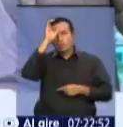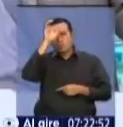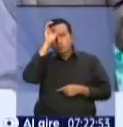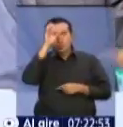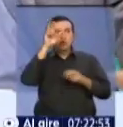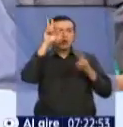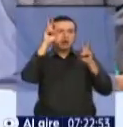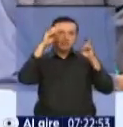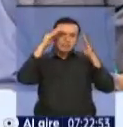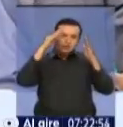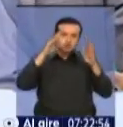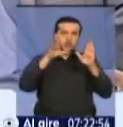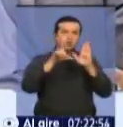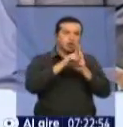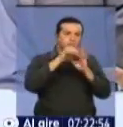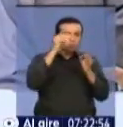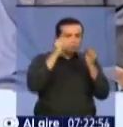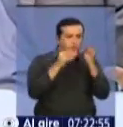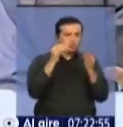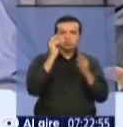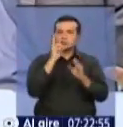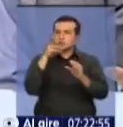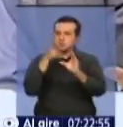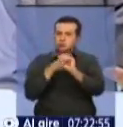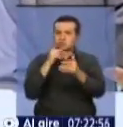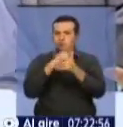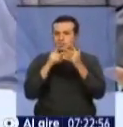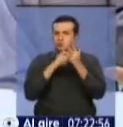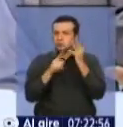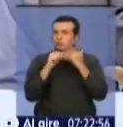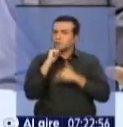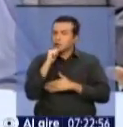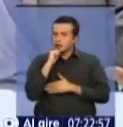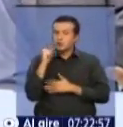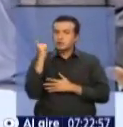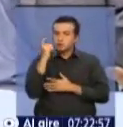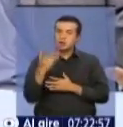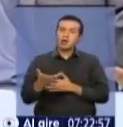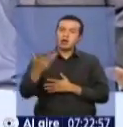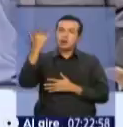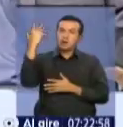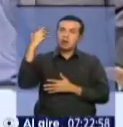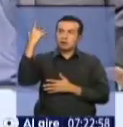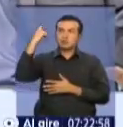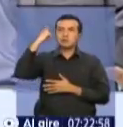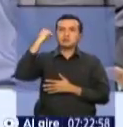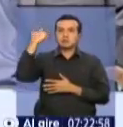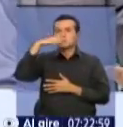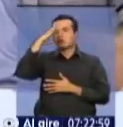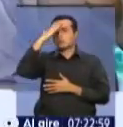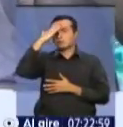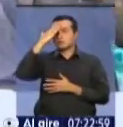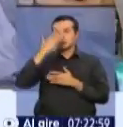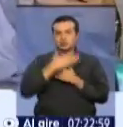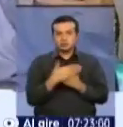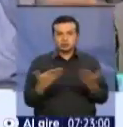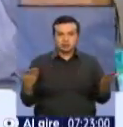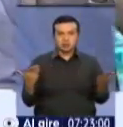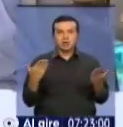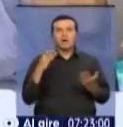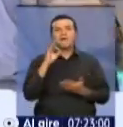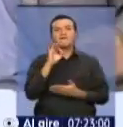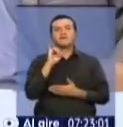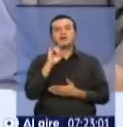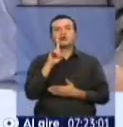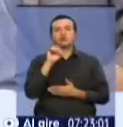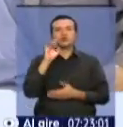de cultura de representación y de participación. Por lo tanto, hay que retornar a lo que nosotros conocemos y sabemos, la fiducia.